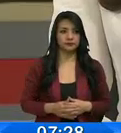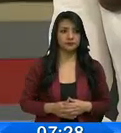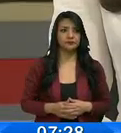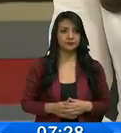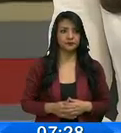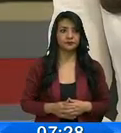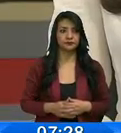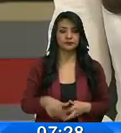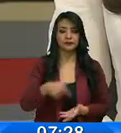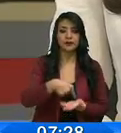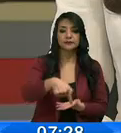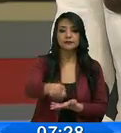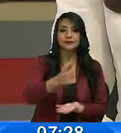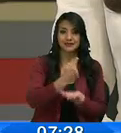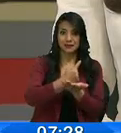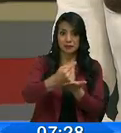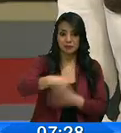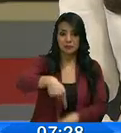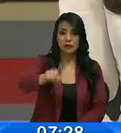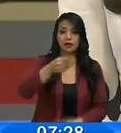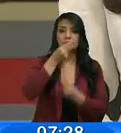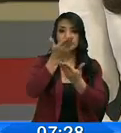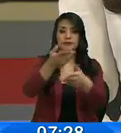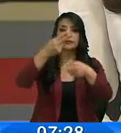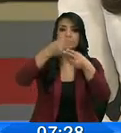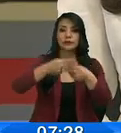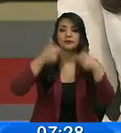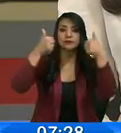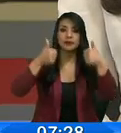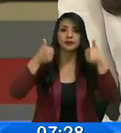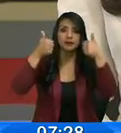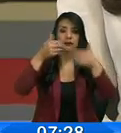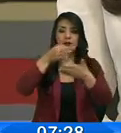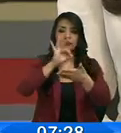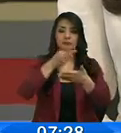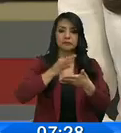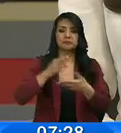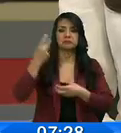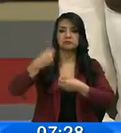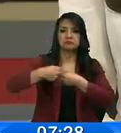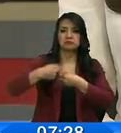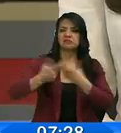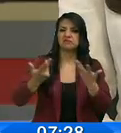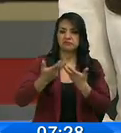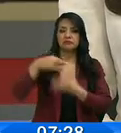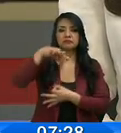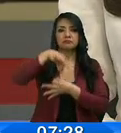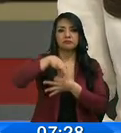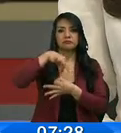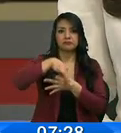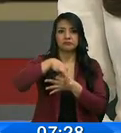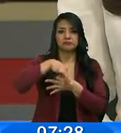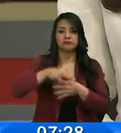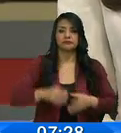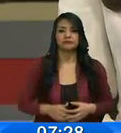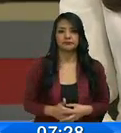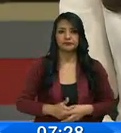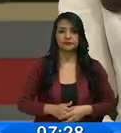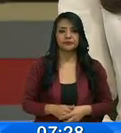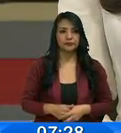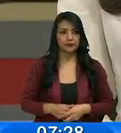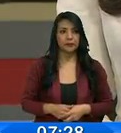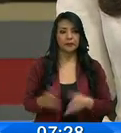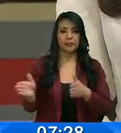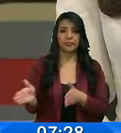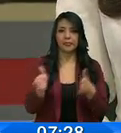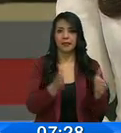Y en esta semana se podría conocer los nombres de los candidatos calificados para participar en las elecciones seccionales. Esto